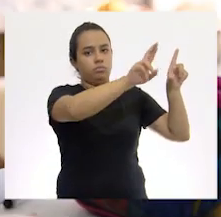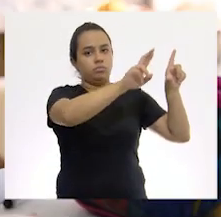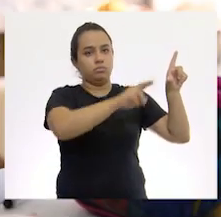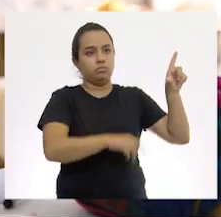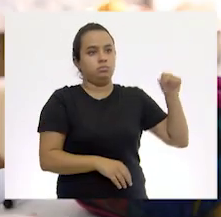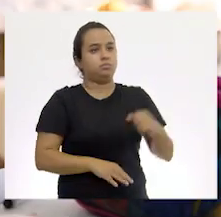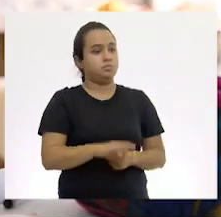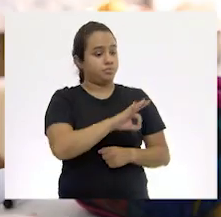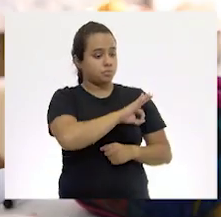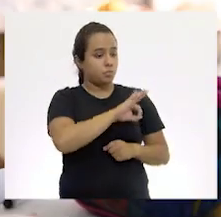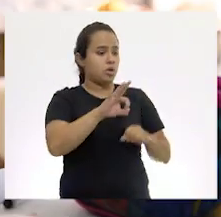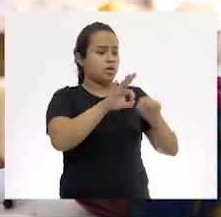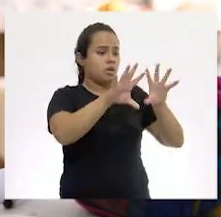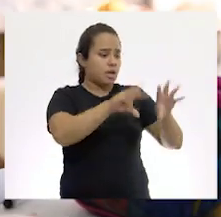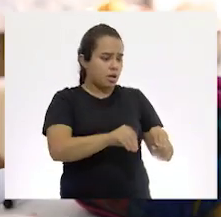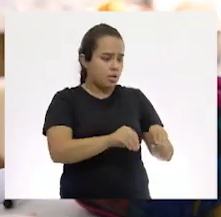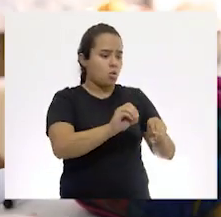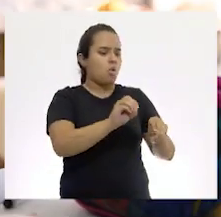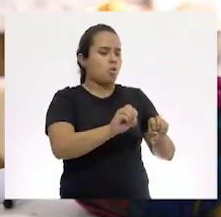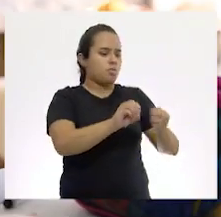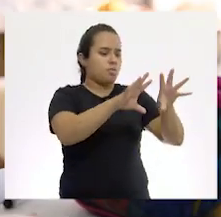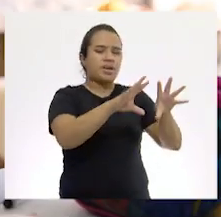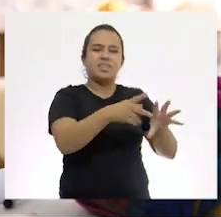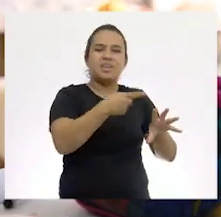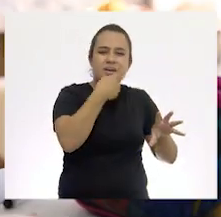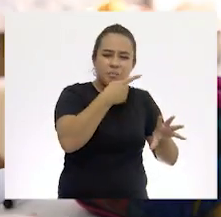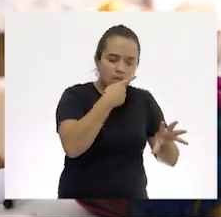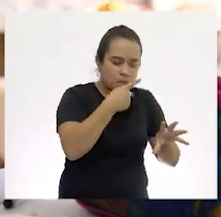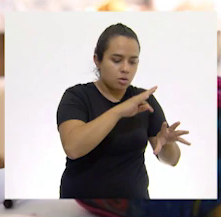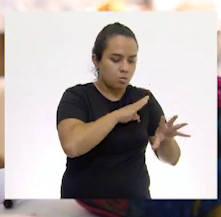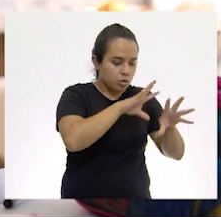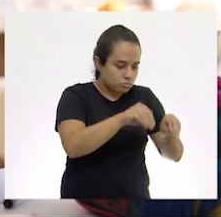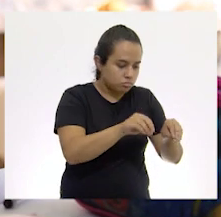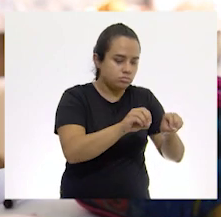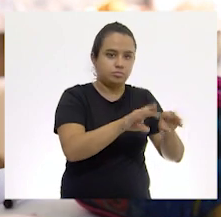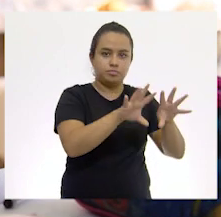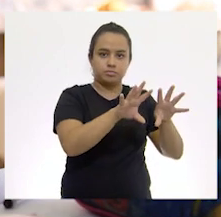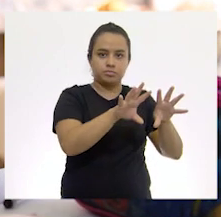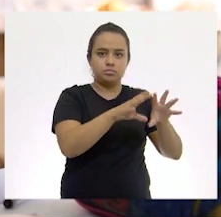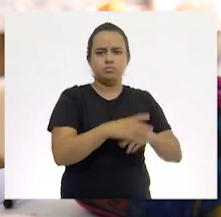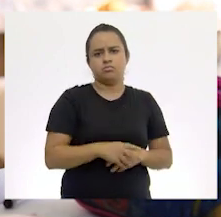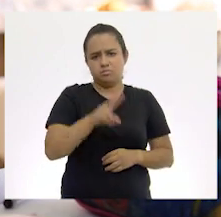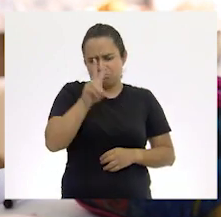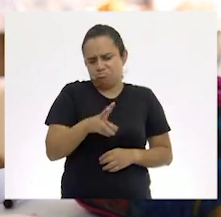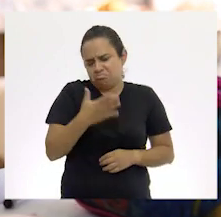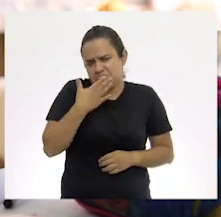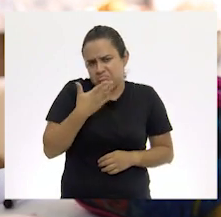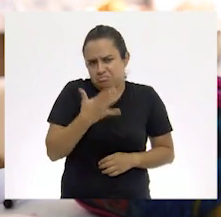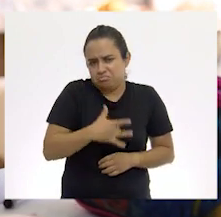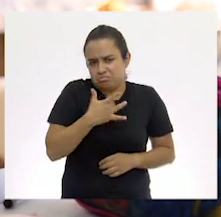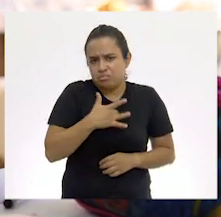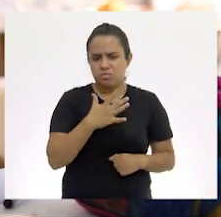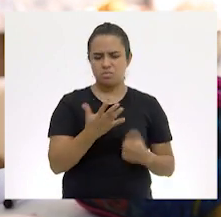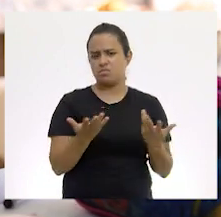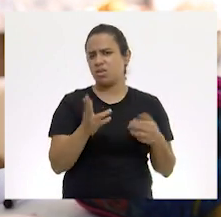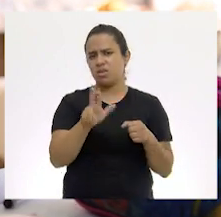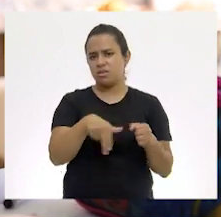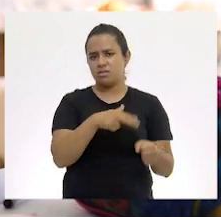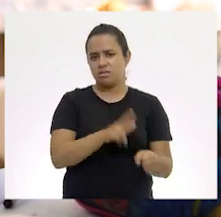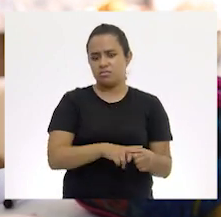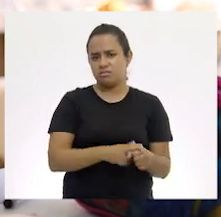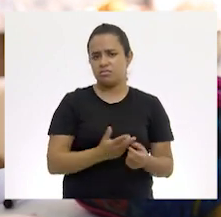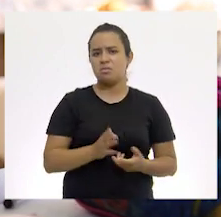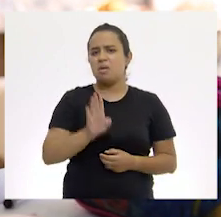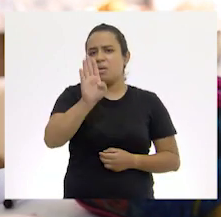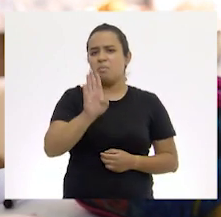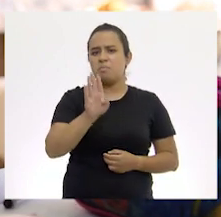Podemos apagar y prender nuestro micrófono. Y está bien para mí porque es normal, como